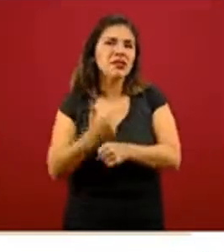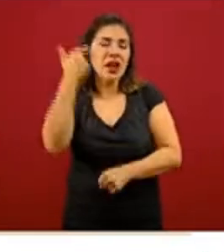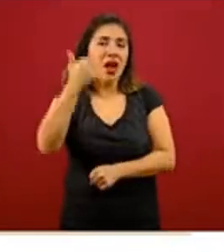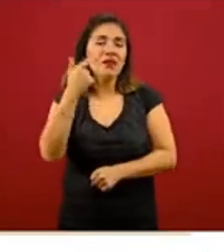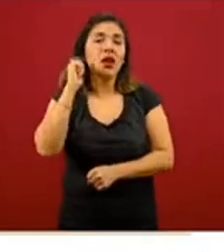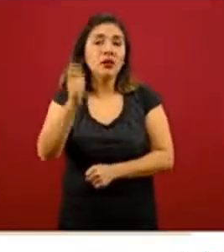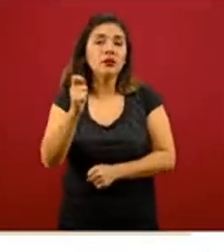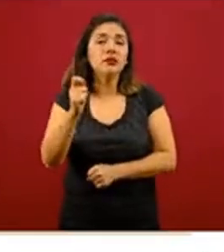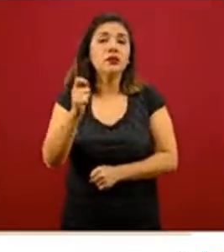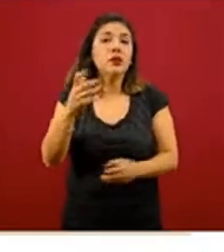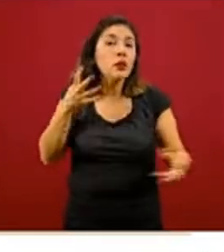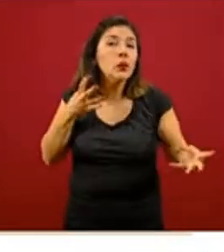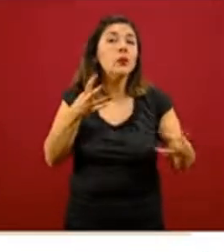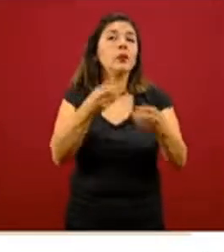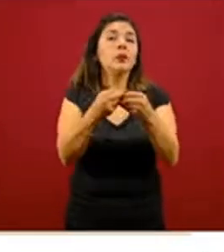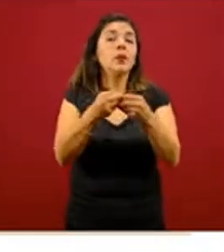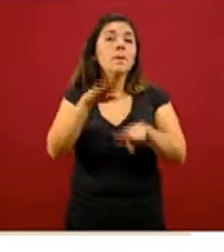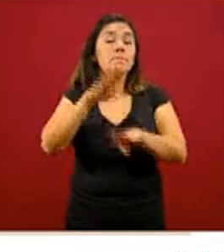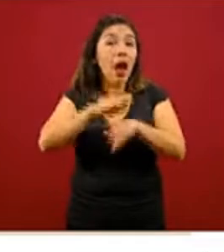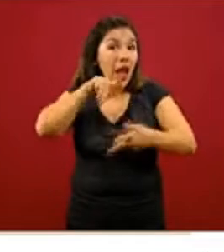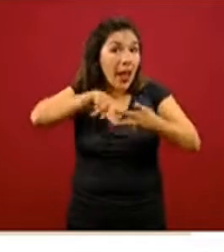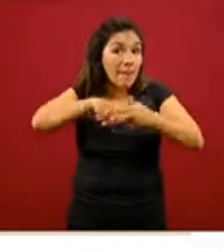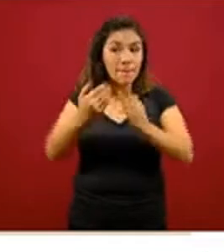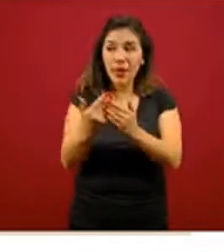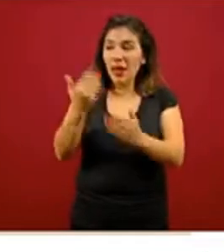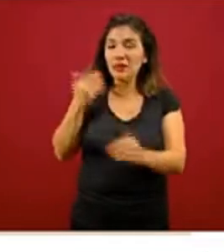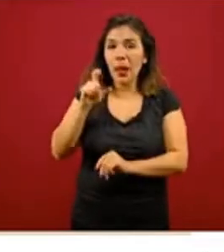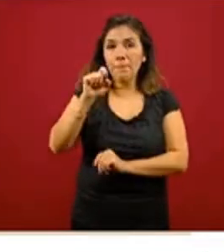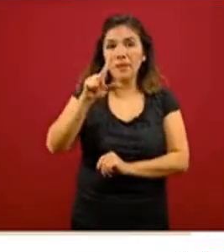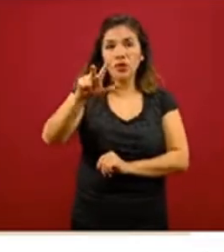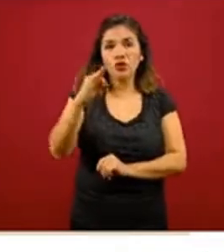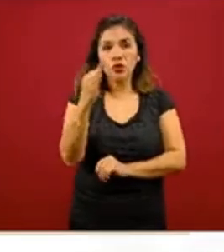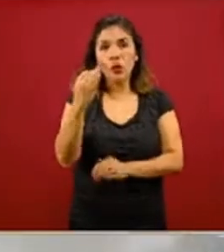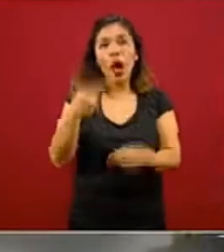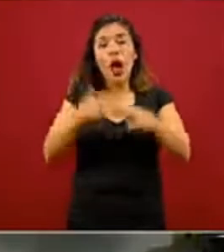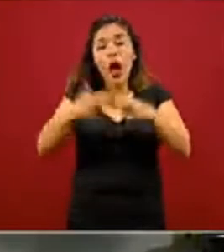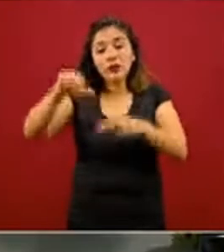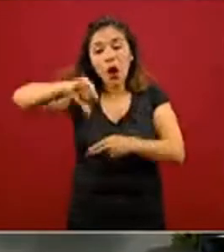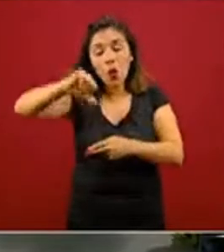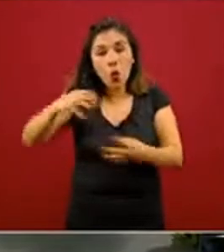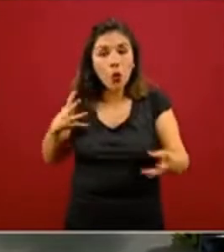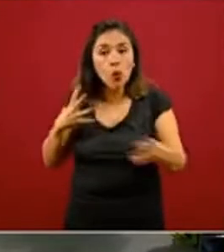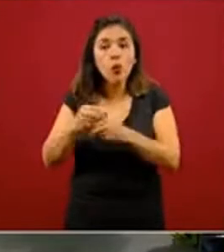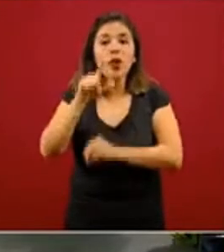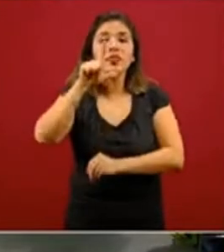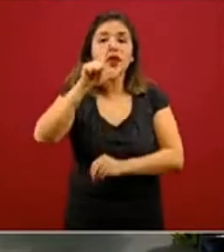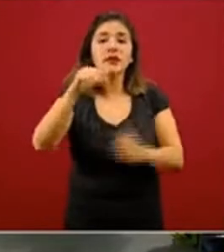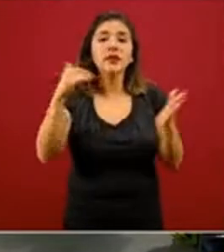siendo la carga acumulada desde que inició la epidemia en México hasta el momento de